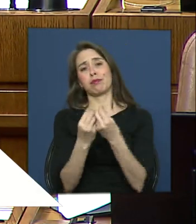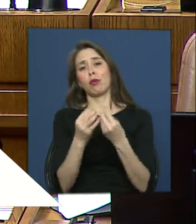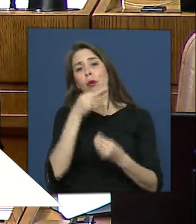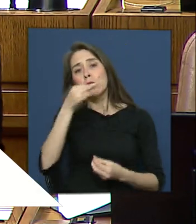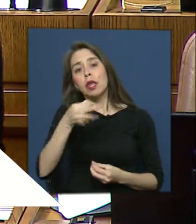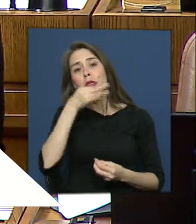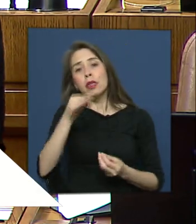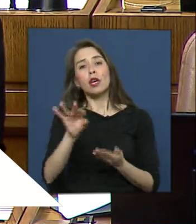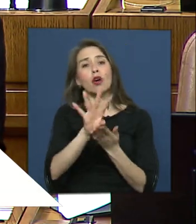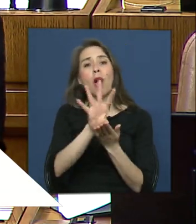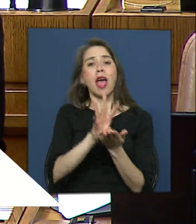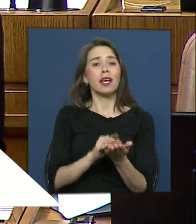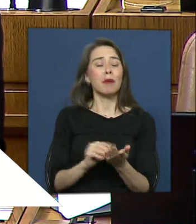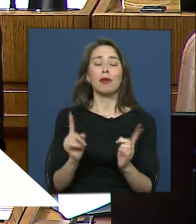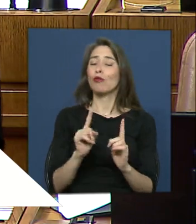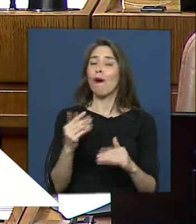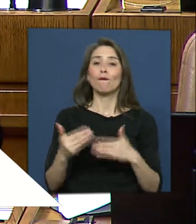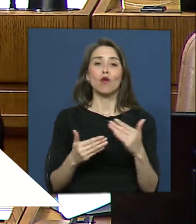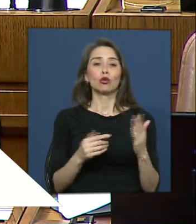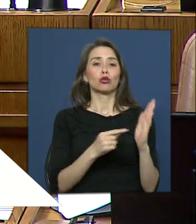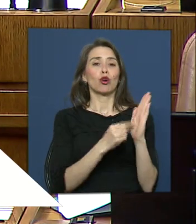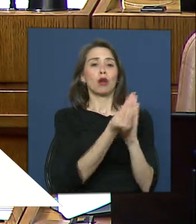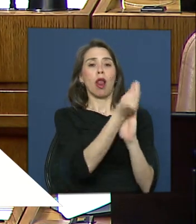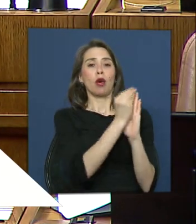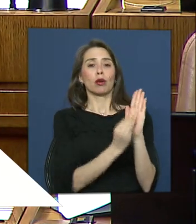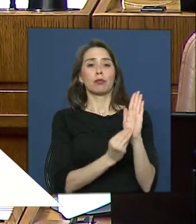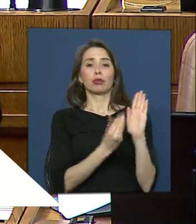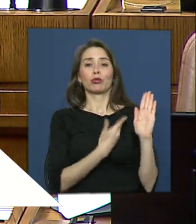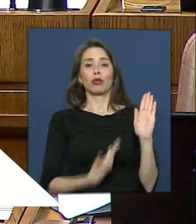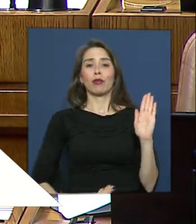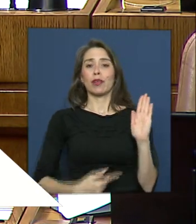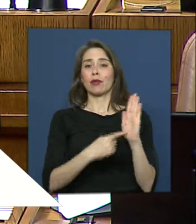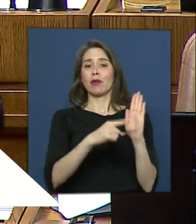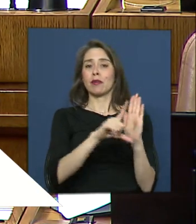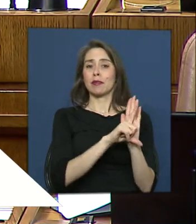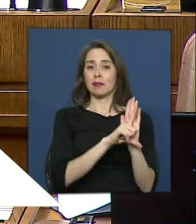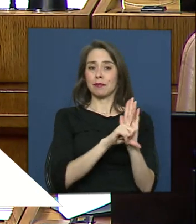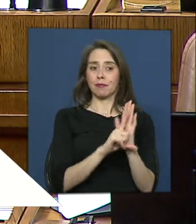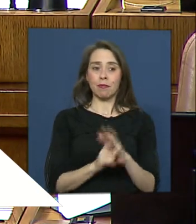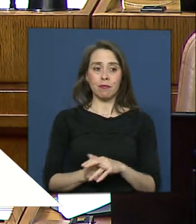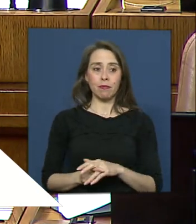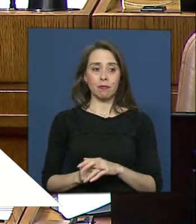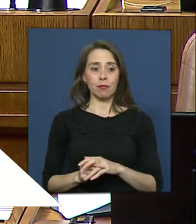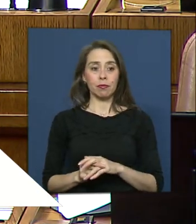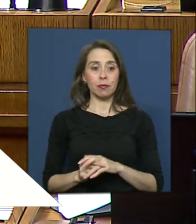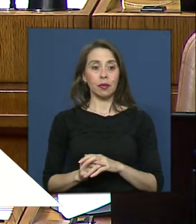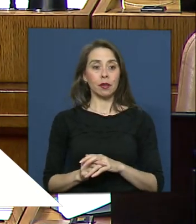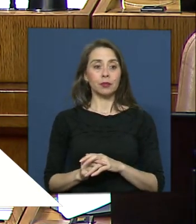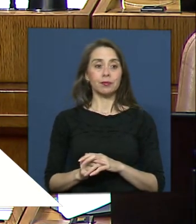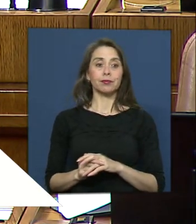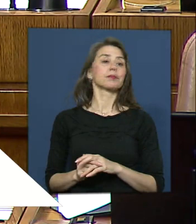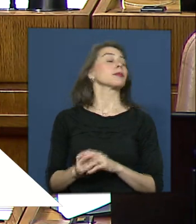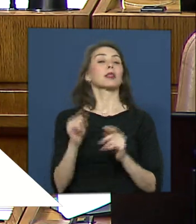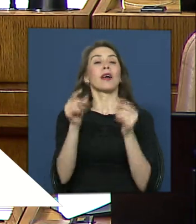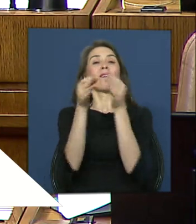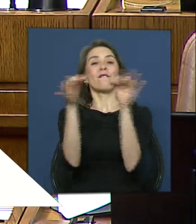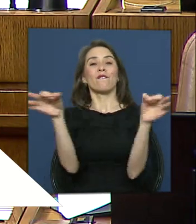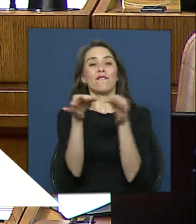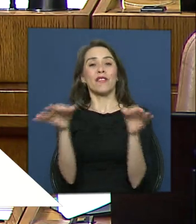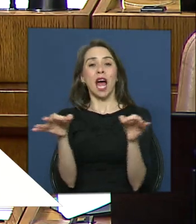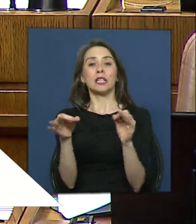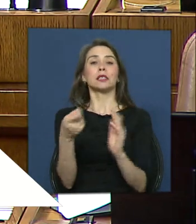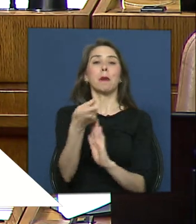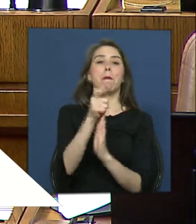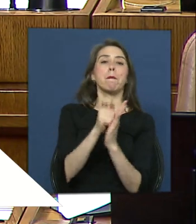cientos de ejemplos, donde no funciona la fórmula que había redactado el gobierno. Por una razón también bien sencilla, se redacta en base a un